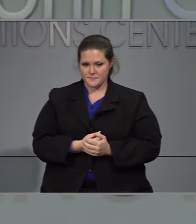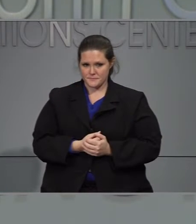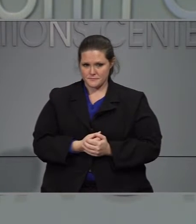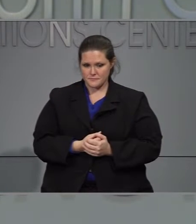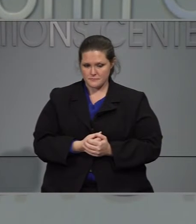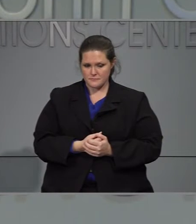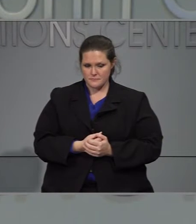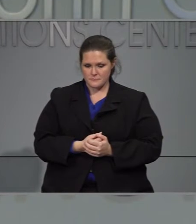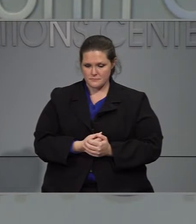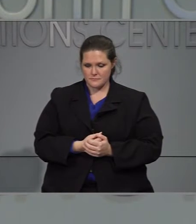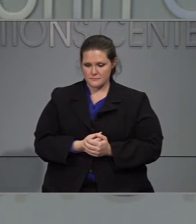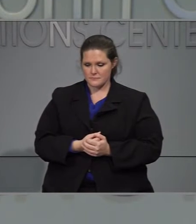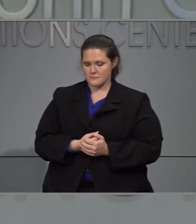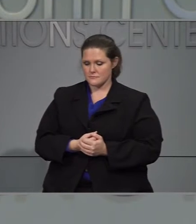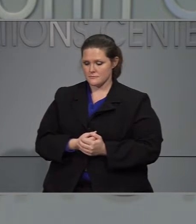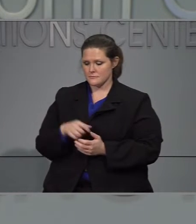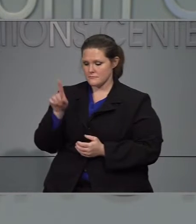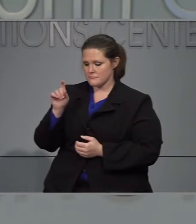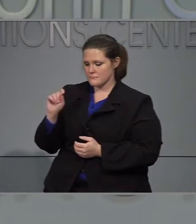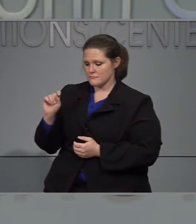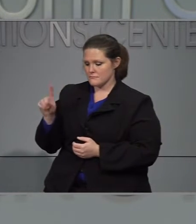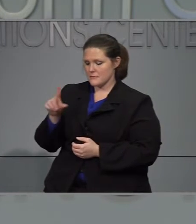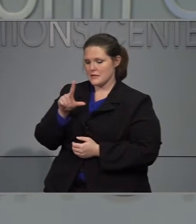es de Lynn Bonner, de News and Observer.